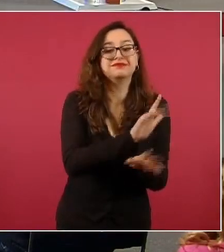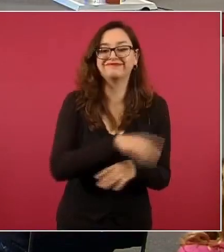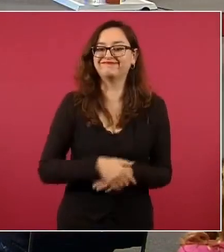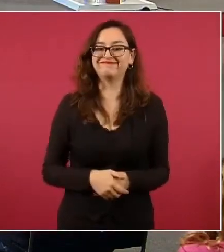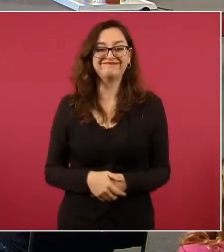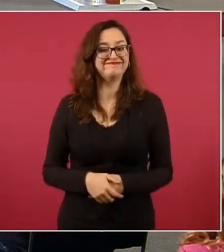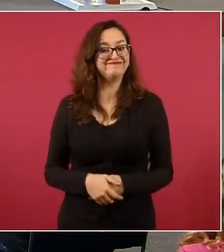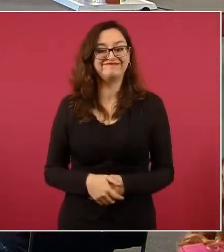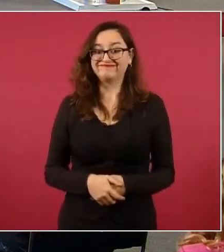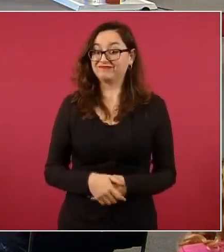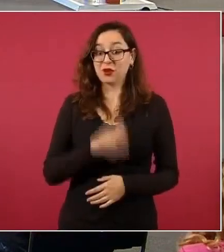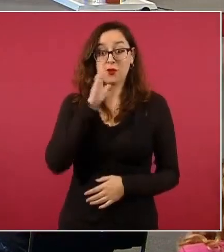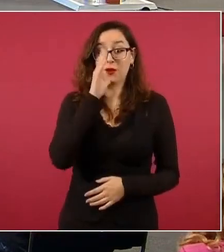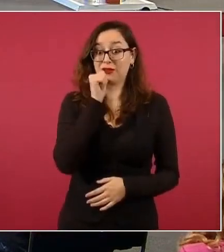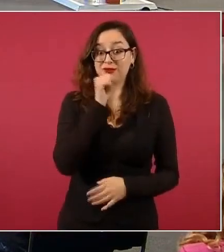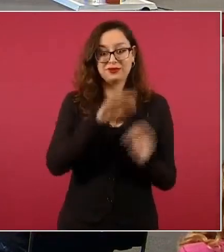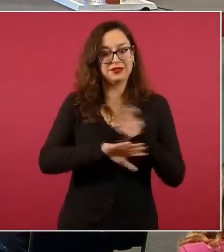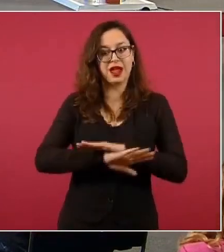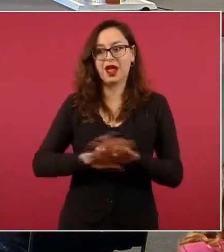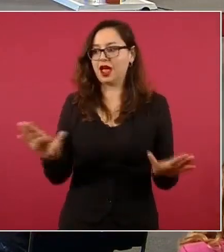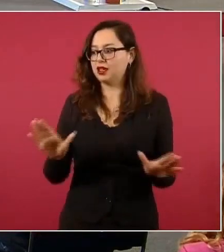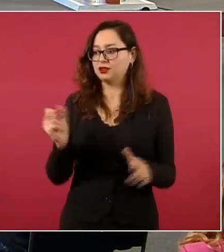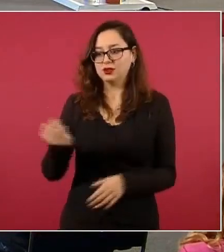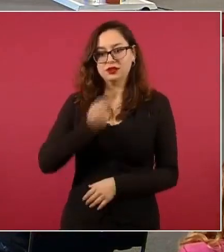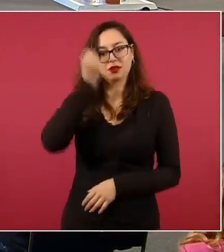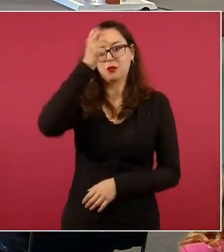Miren, Grupo Banamex,